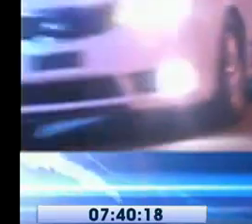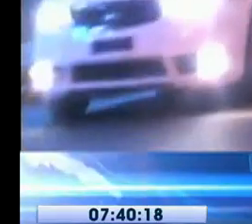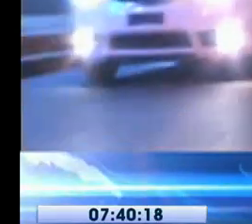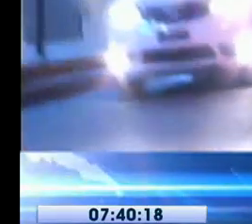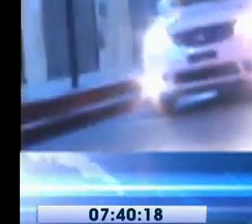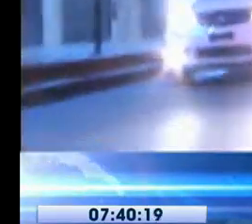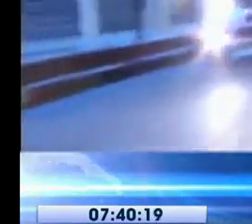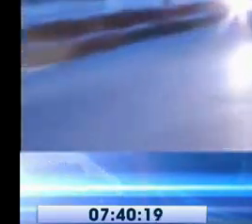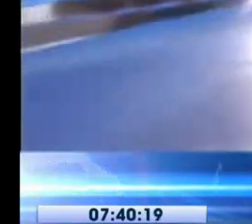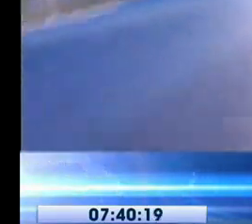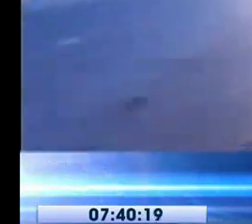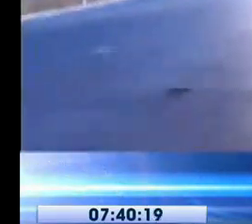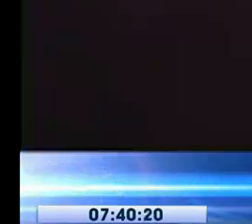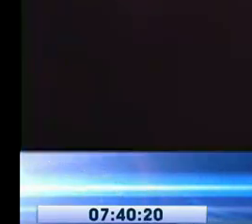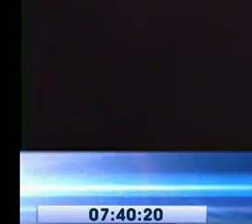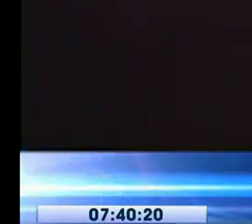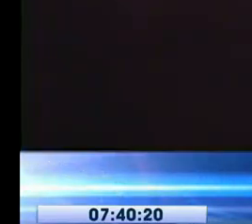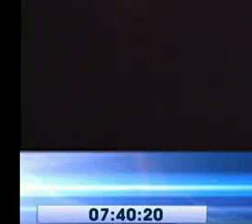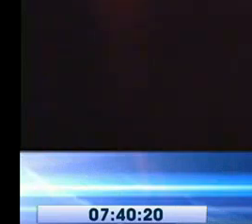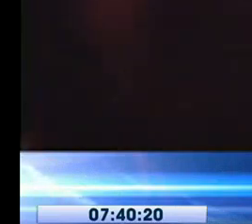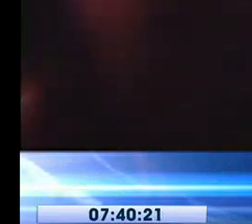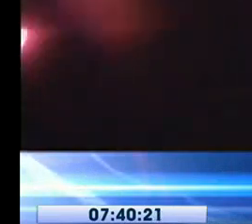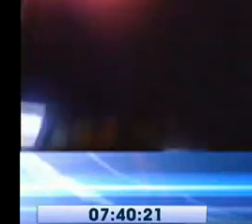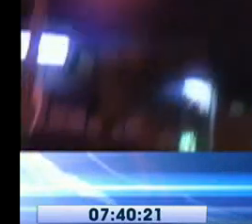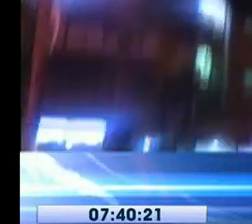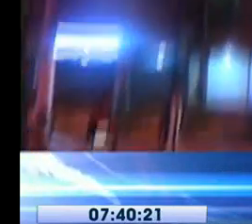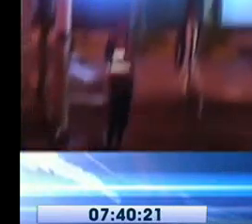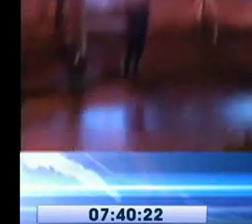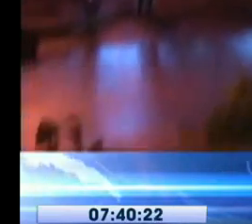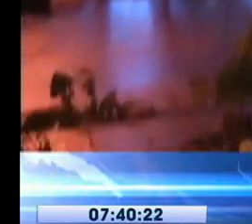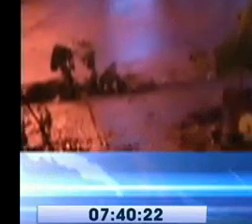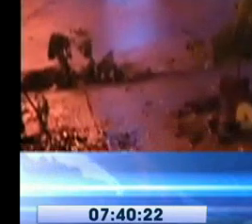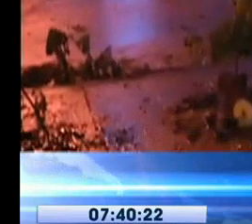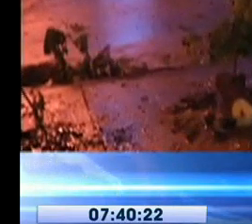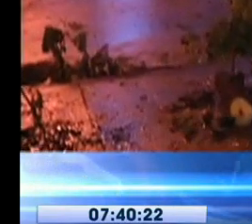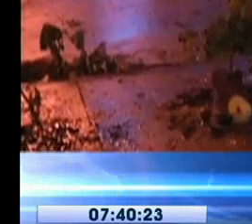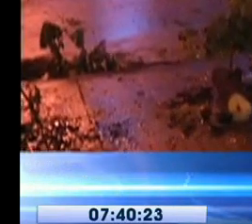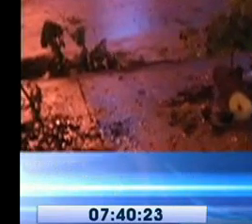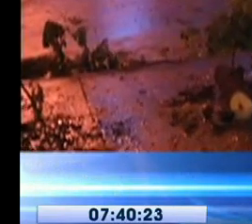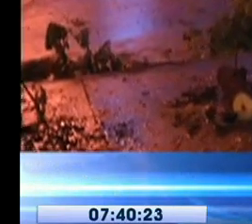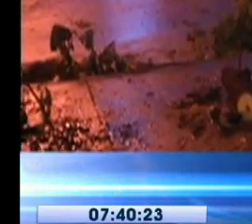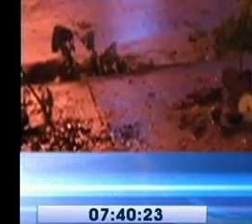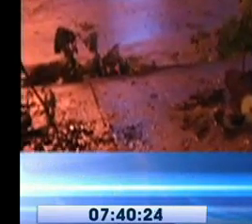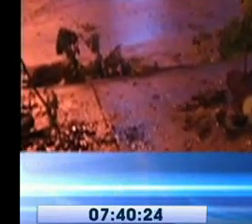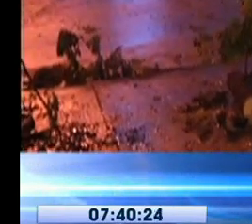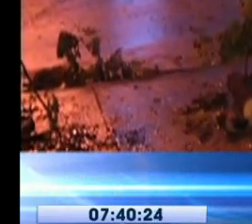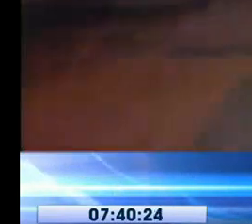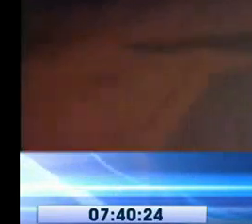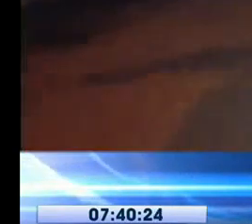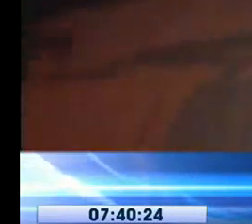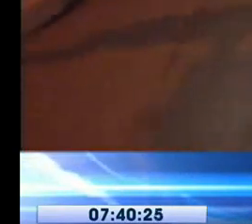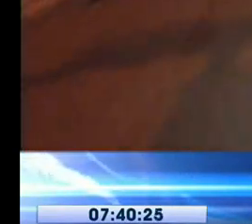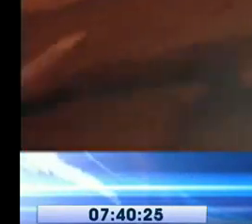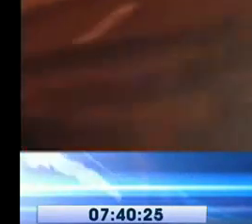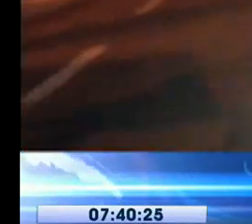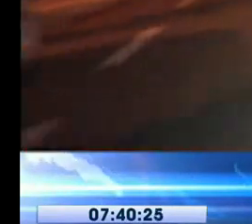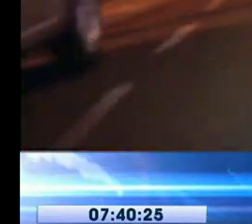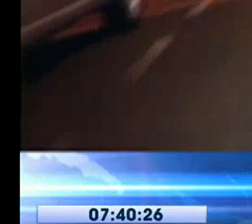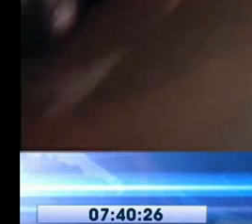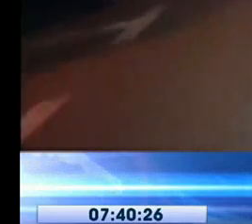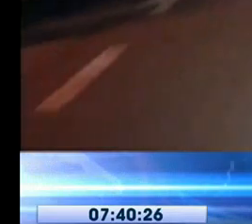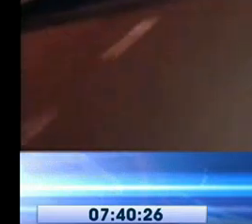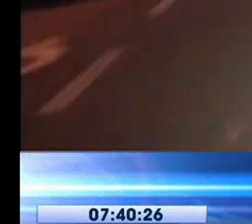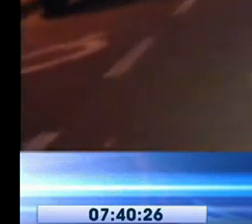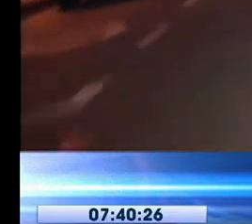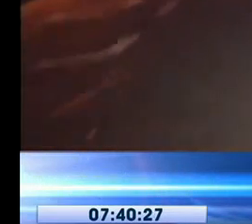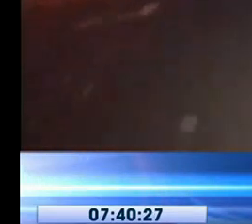Más adelante, en la noticia en la comunidad, en nuestro segmento Noctámbulos, conozca historias llenas de trabajo